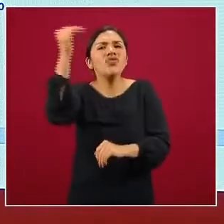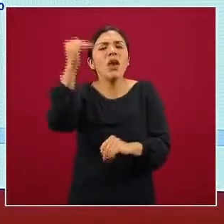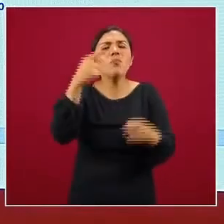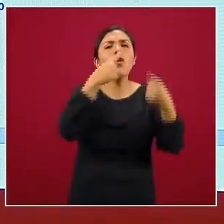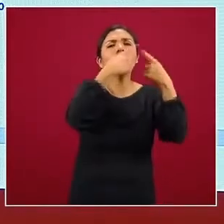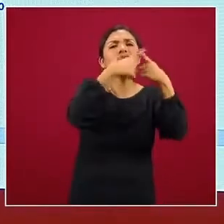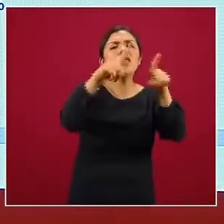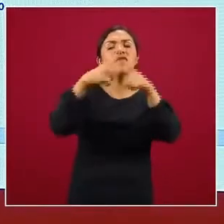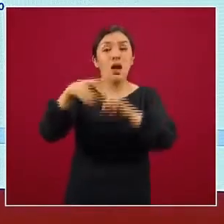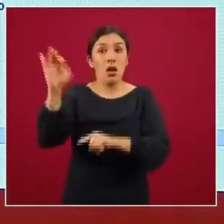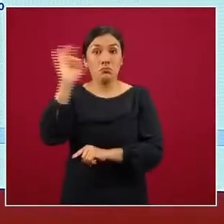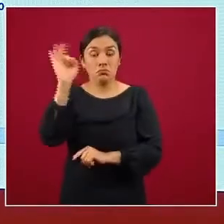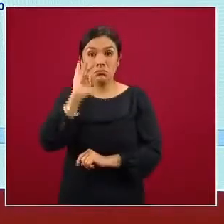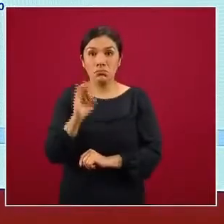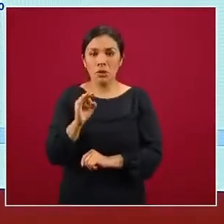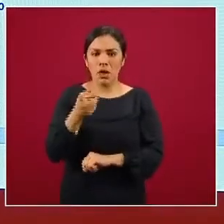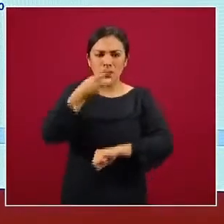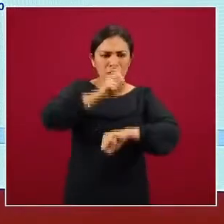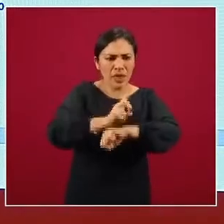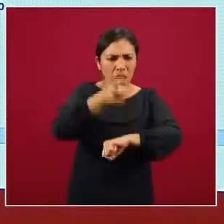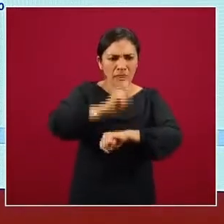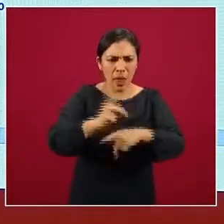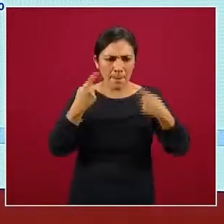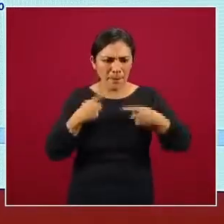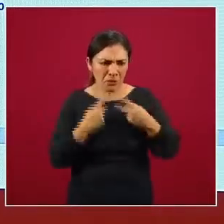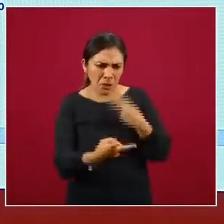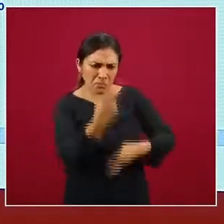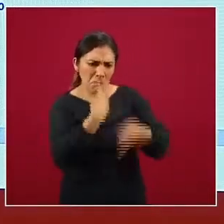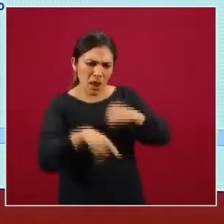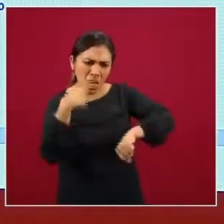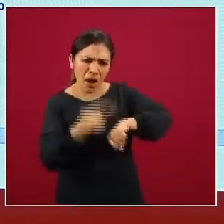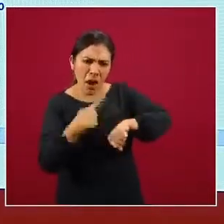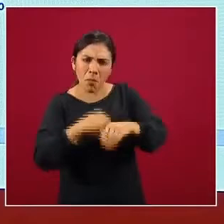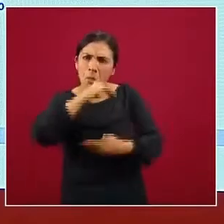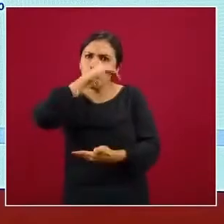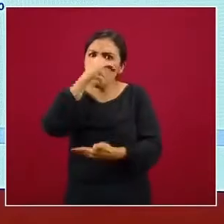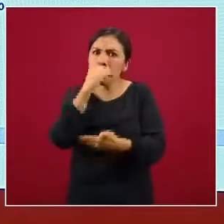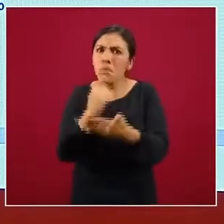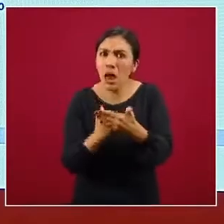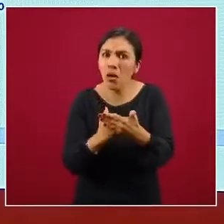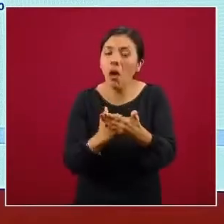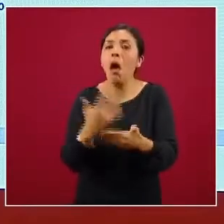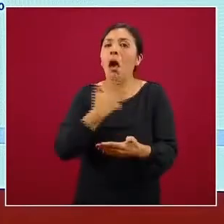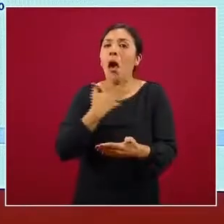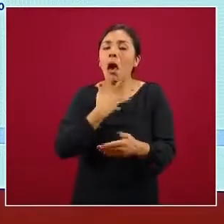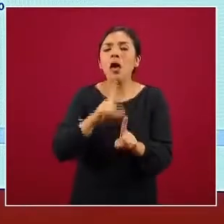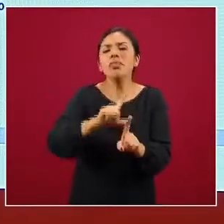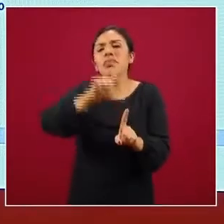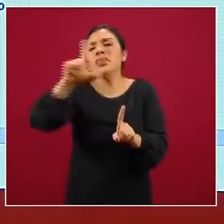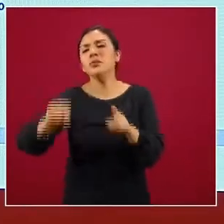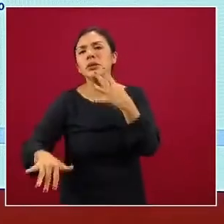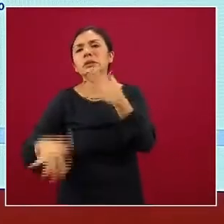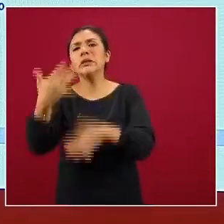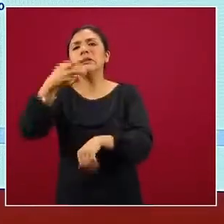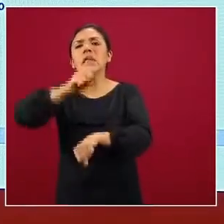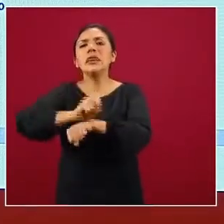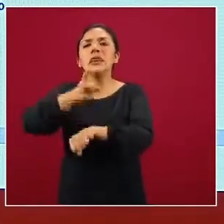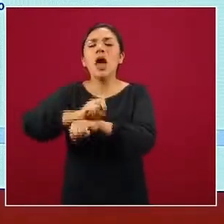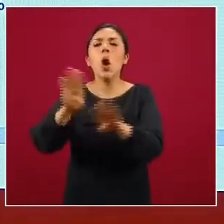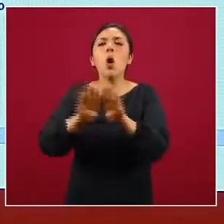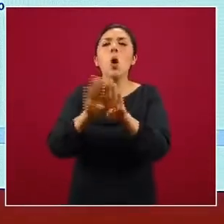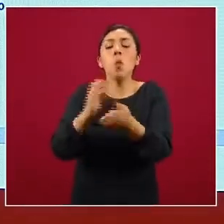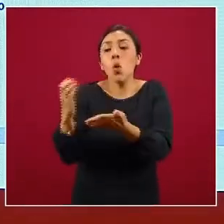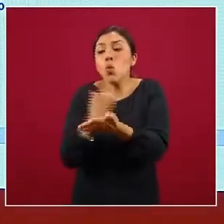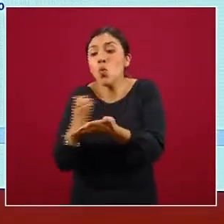en que ya no crece la cantidad de casos diarios, posteriormente empezamos a ver con un promedio de 15 días después un descenso en